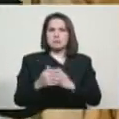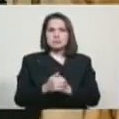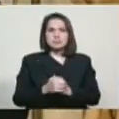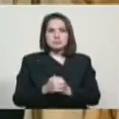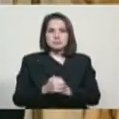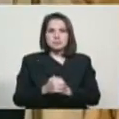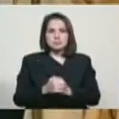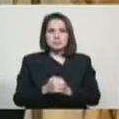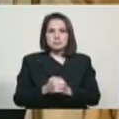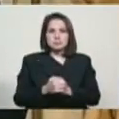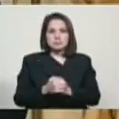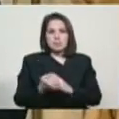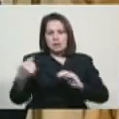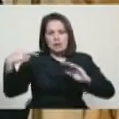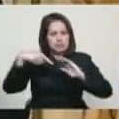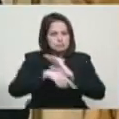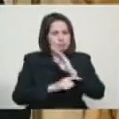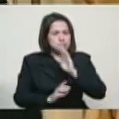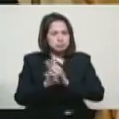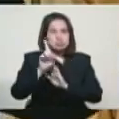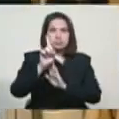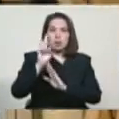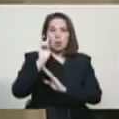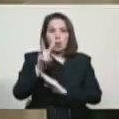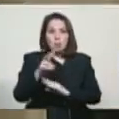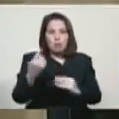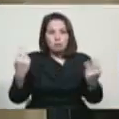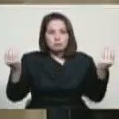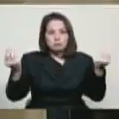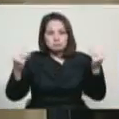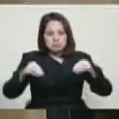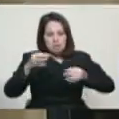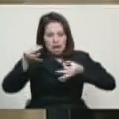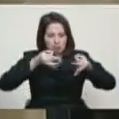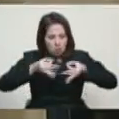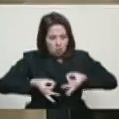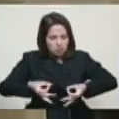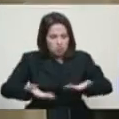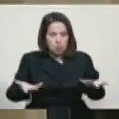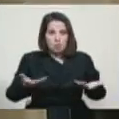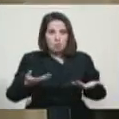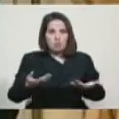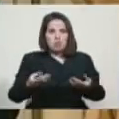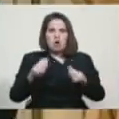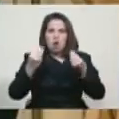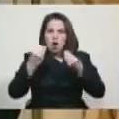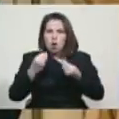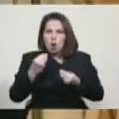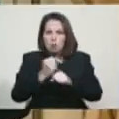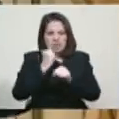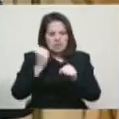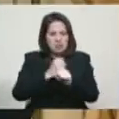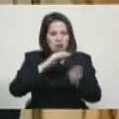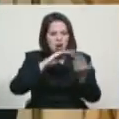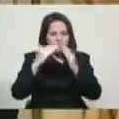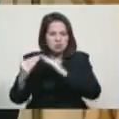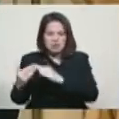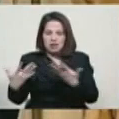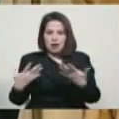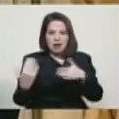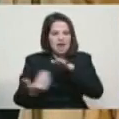hacia adentro. No hacia arriba, hacia adentro. Debate en las comunidades, en las